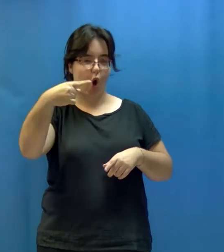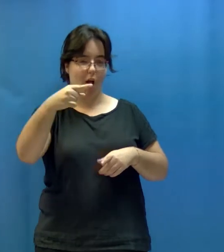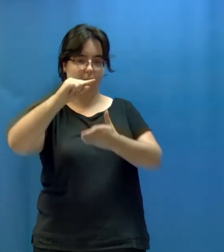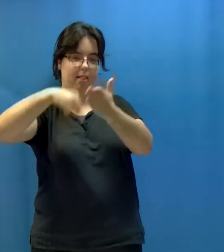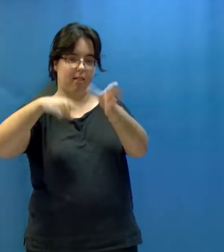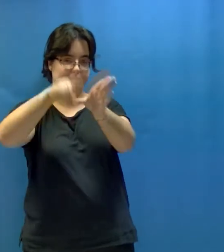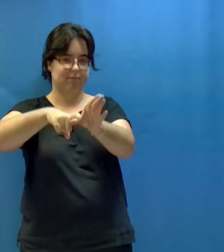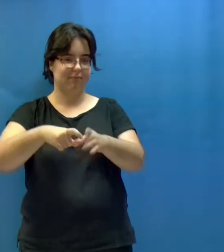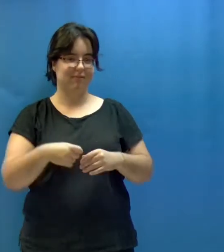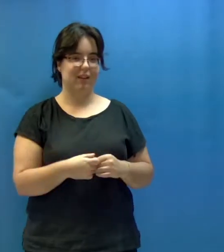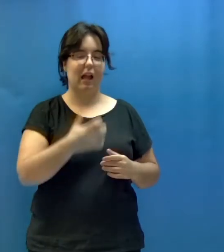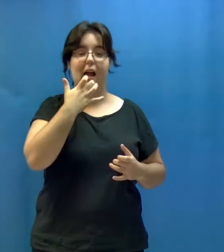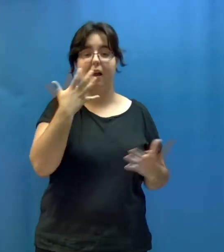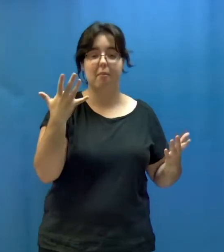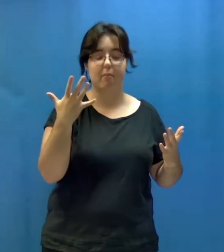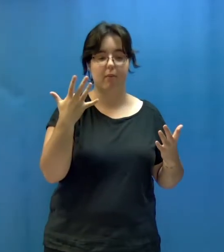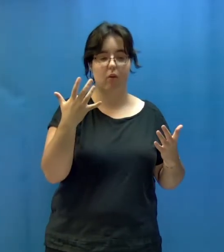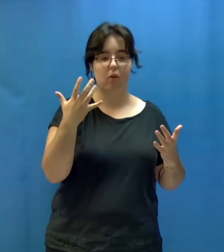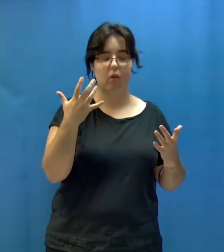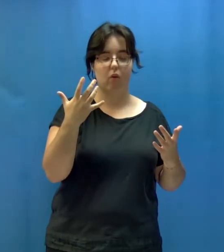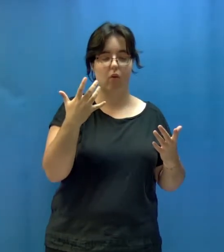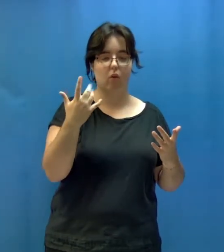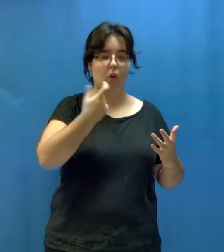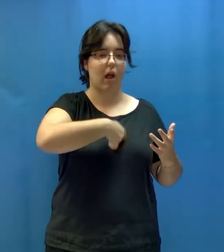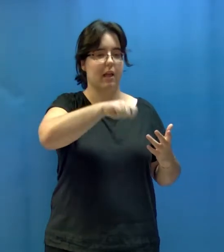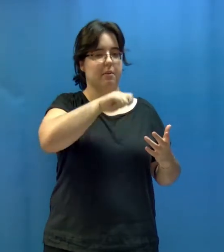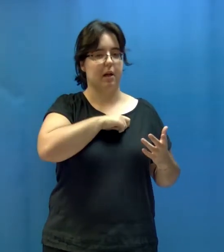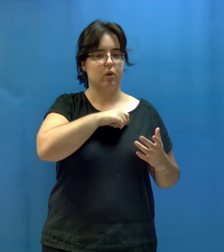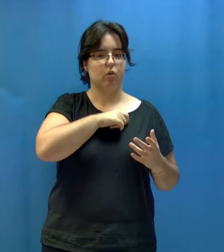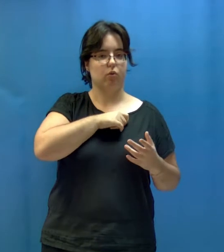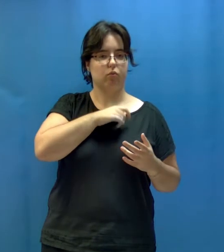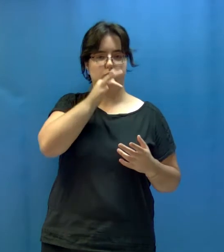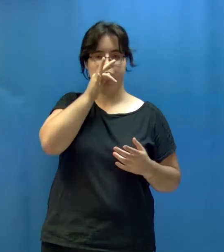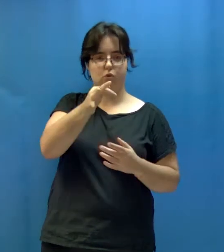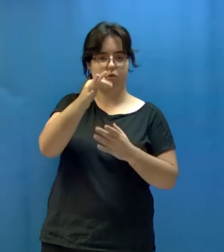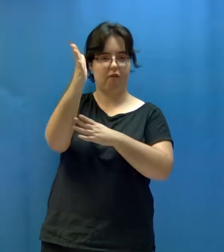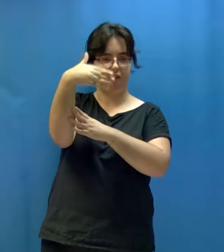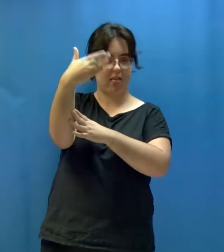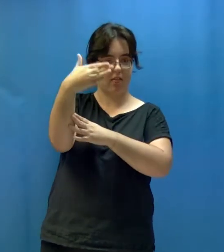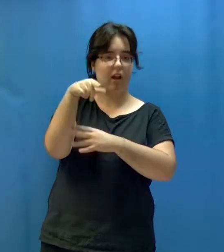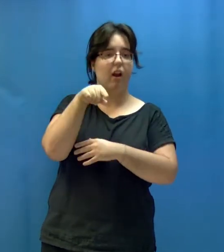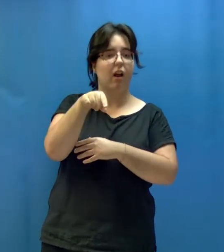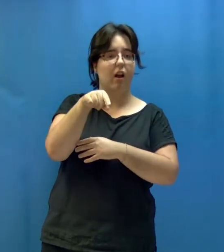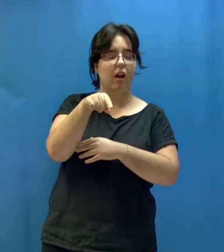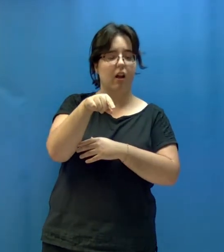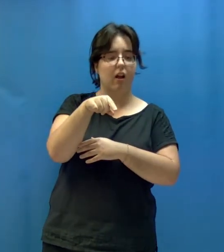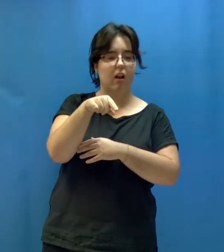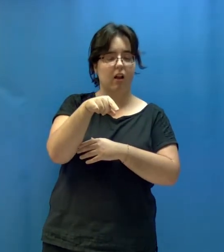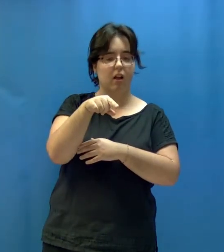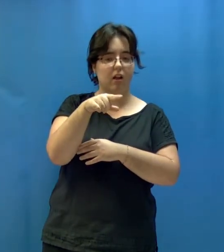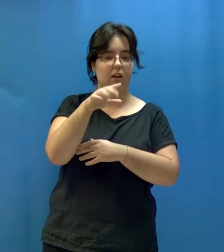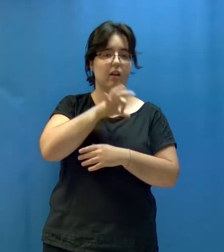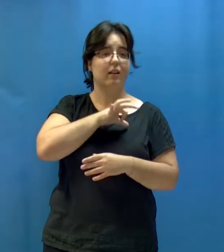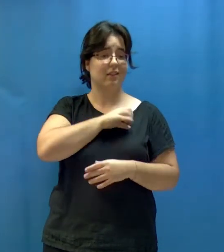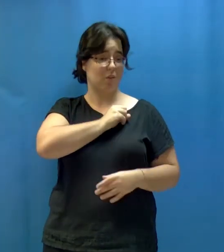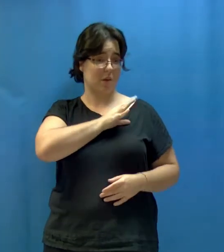seva qualitat espanyol que juró la bandera amb el suggerit títol de «Hombres de honor se buscan». El señor Pérez Macián le